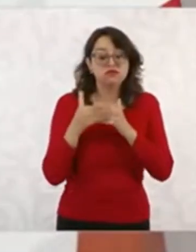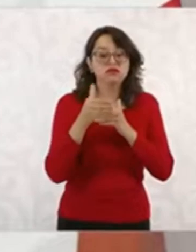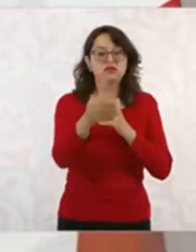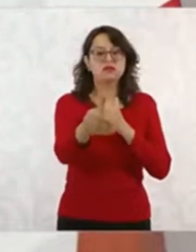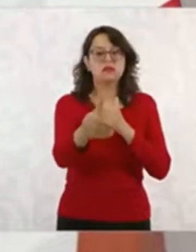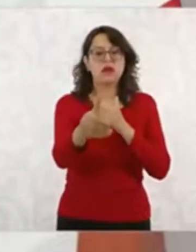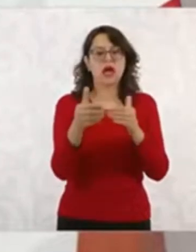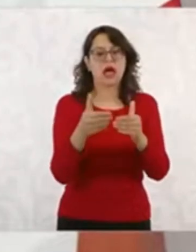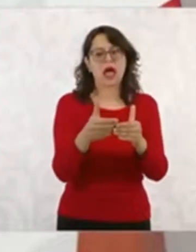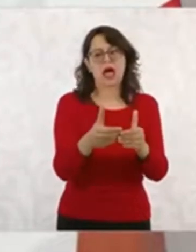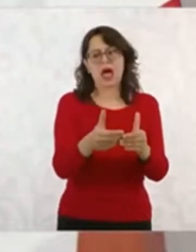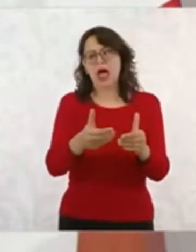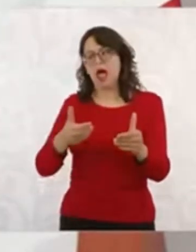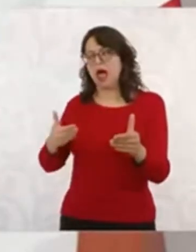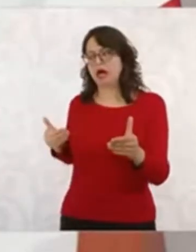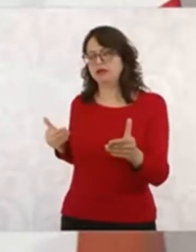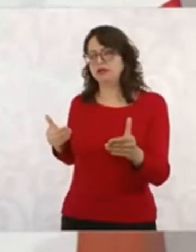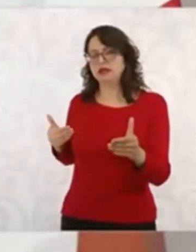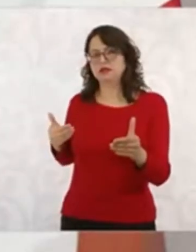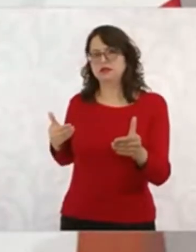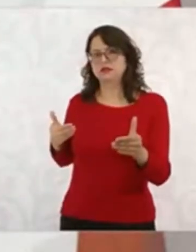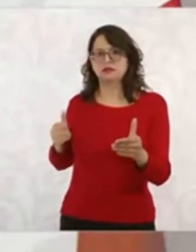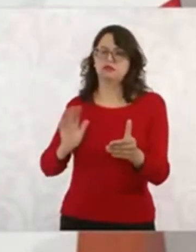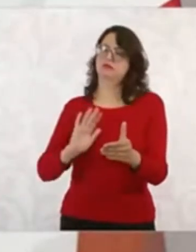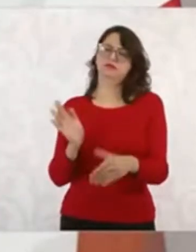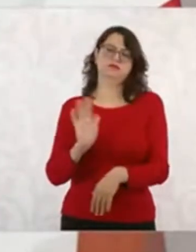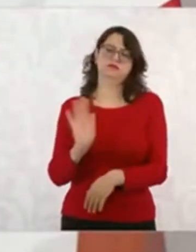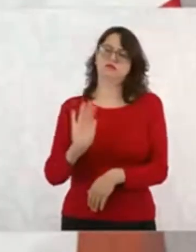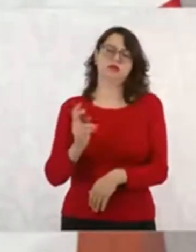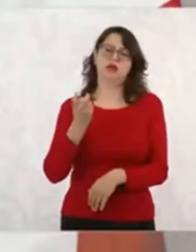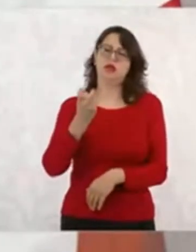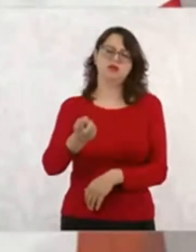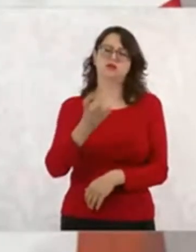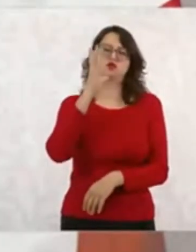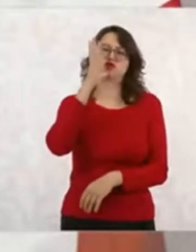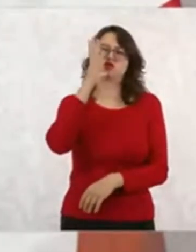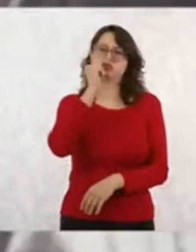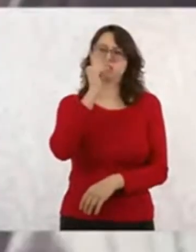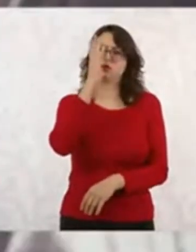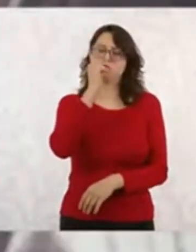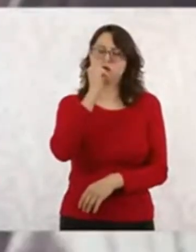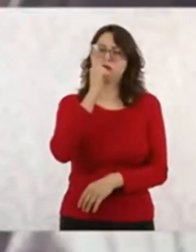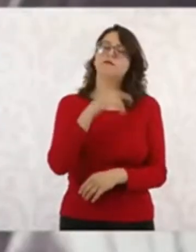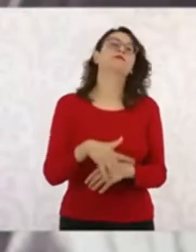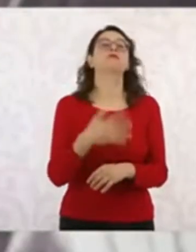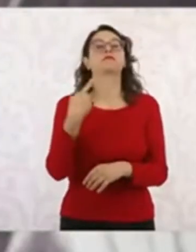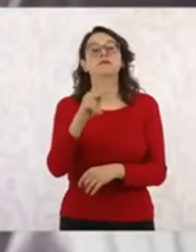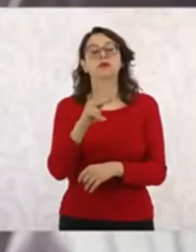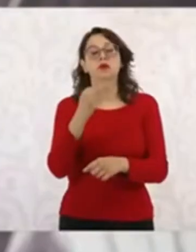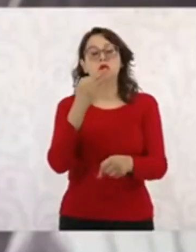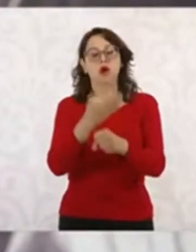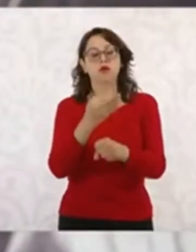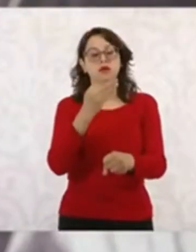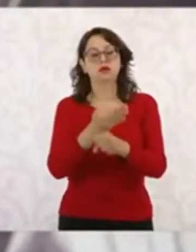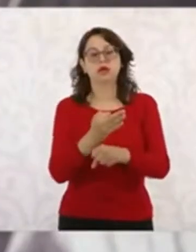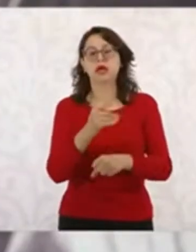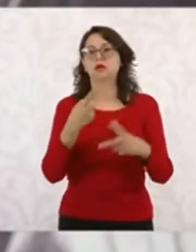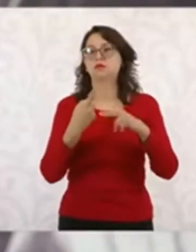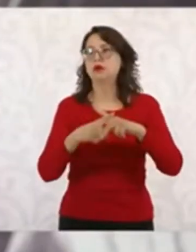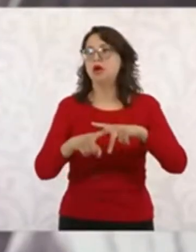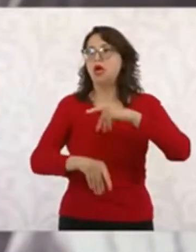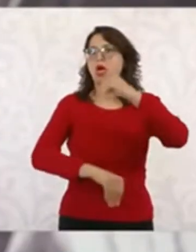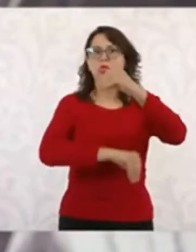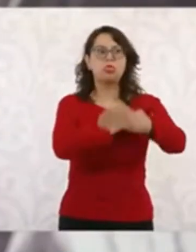Sin embargo, ha generado un gran debate un artículo transitorio del decreto de